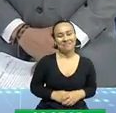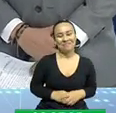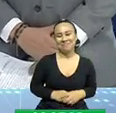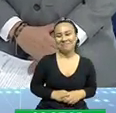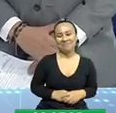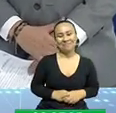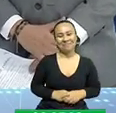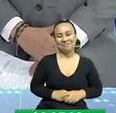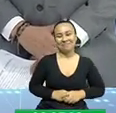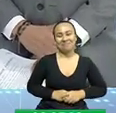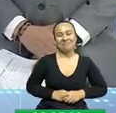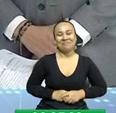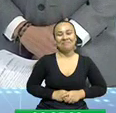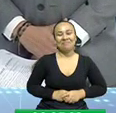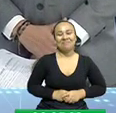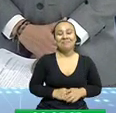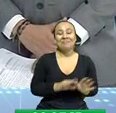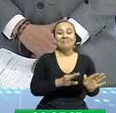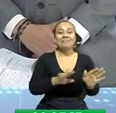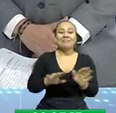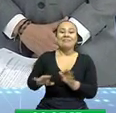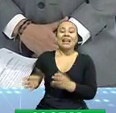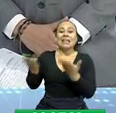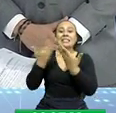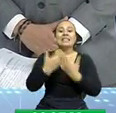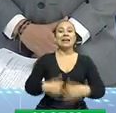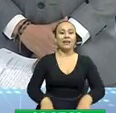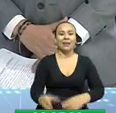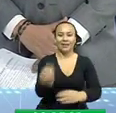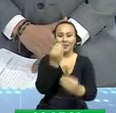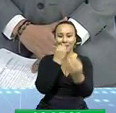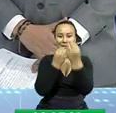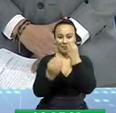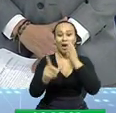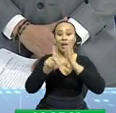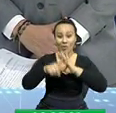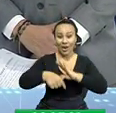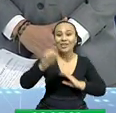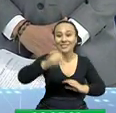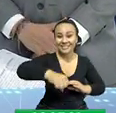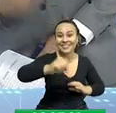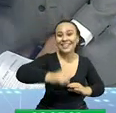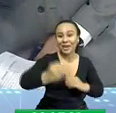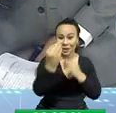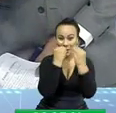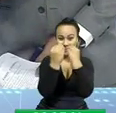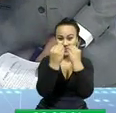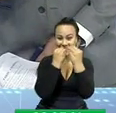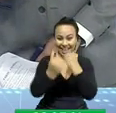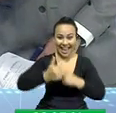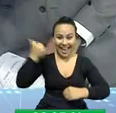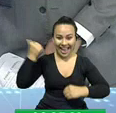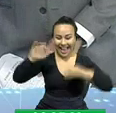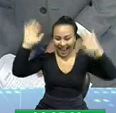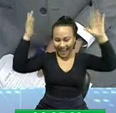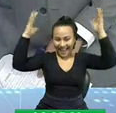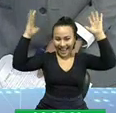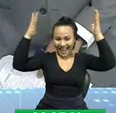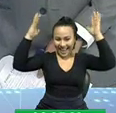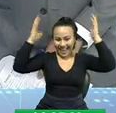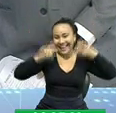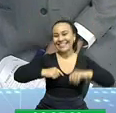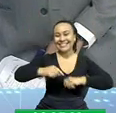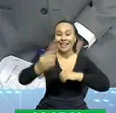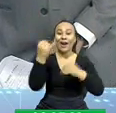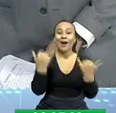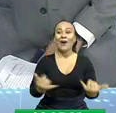Eso. Bueno, ya comimos, aunque más luego sí hay, ¿ya? ¿No es cierto, productor? ¿Más luego hay? ¿Productor?